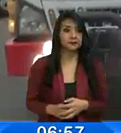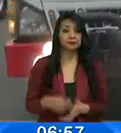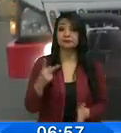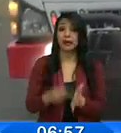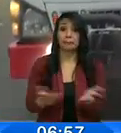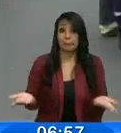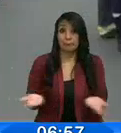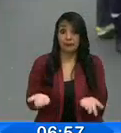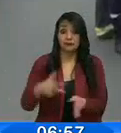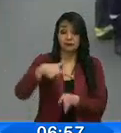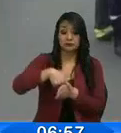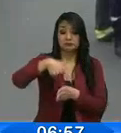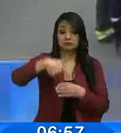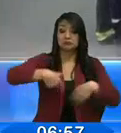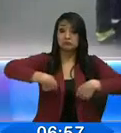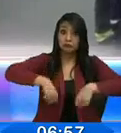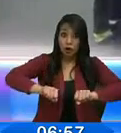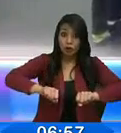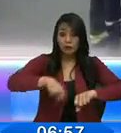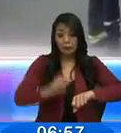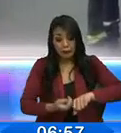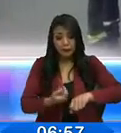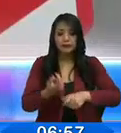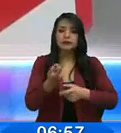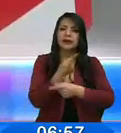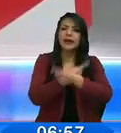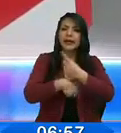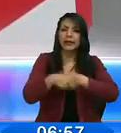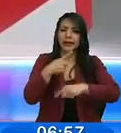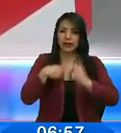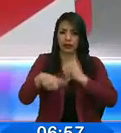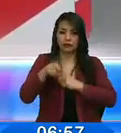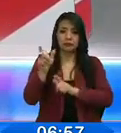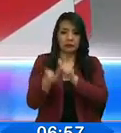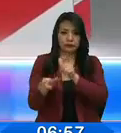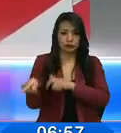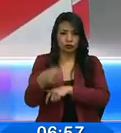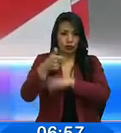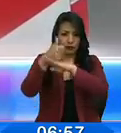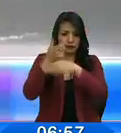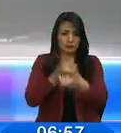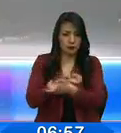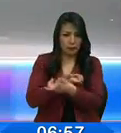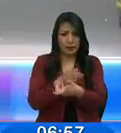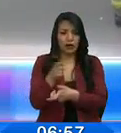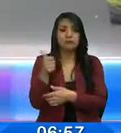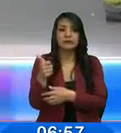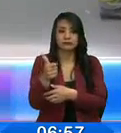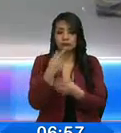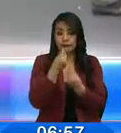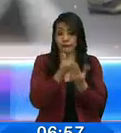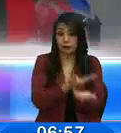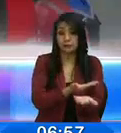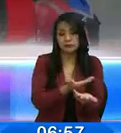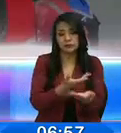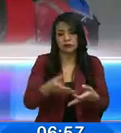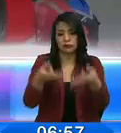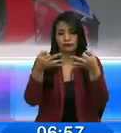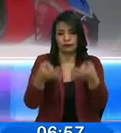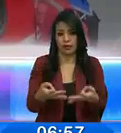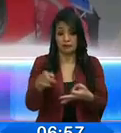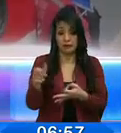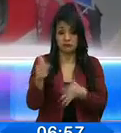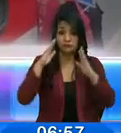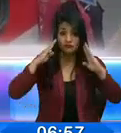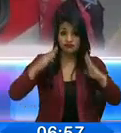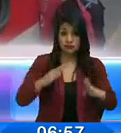los ocupantes de la motocicleta también sufrieron lesiones. Así lo confirman personal del Cuerpo de Bomberos de Montecristi, que atendió la emergencia. Nuestras dos